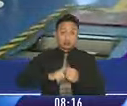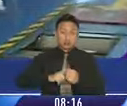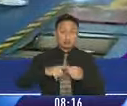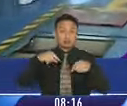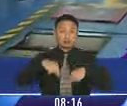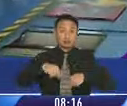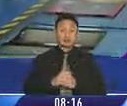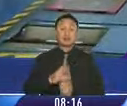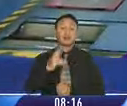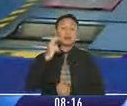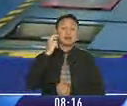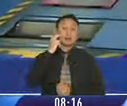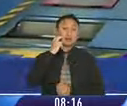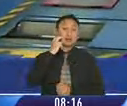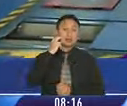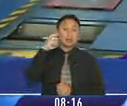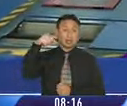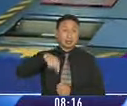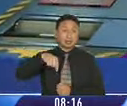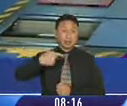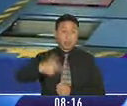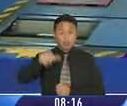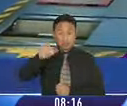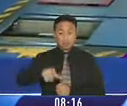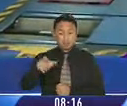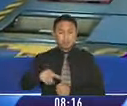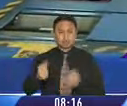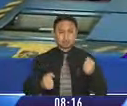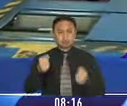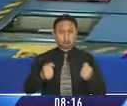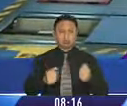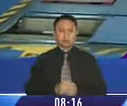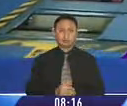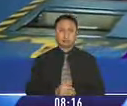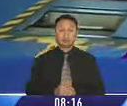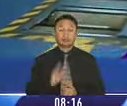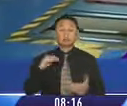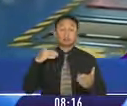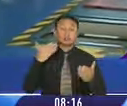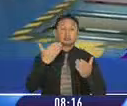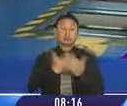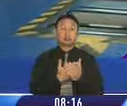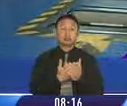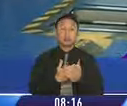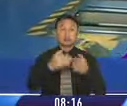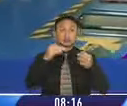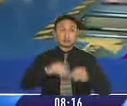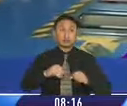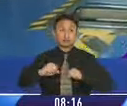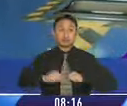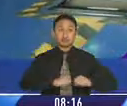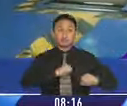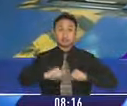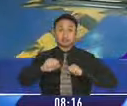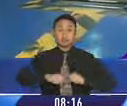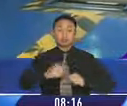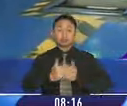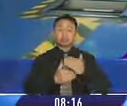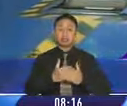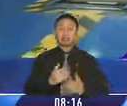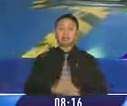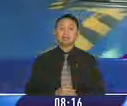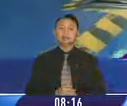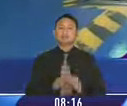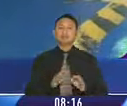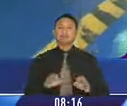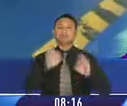San Isidro, y ya se encuentran acá algunos usuarios quienes han acudido justamente a cumplir con este trámite y este proceso. Es